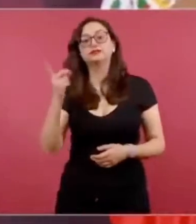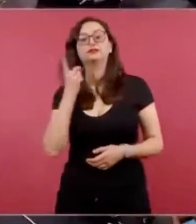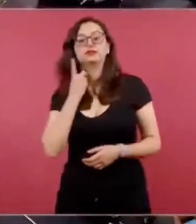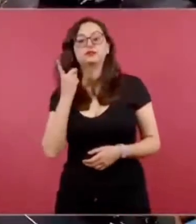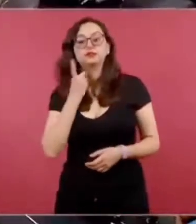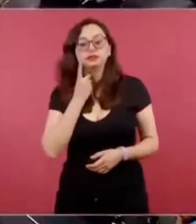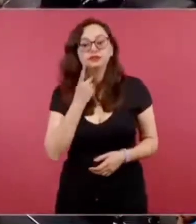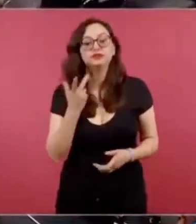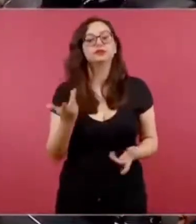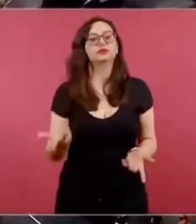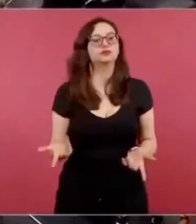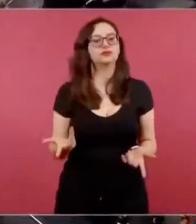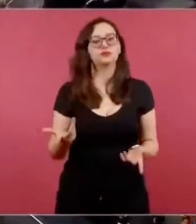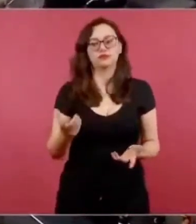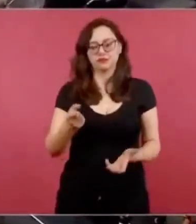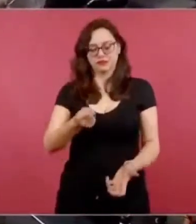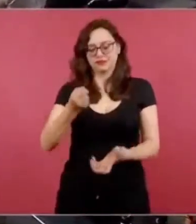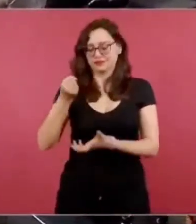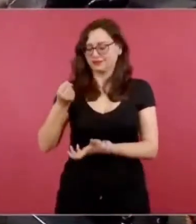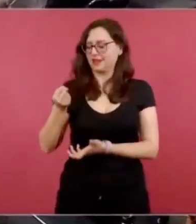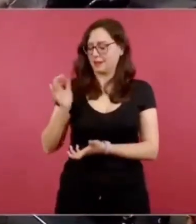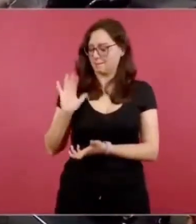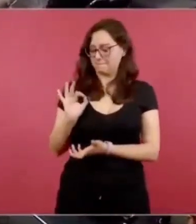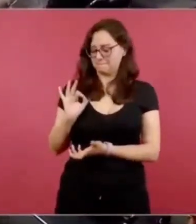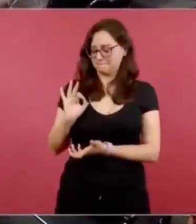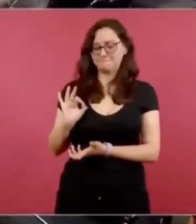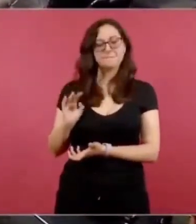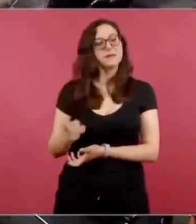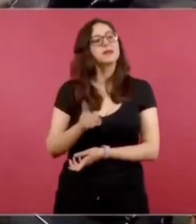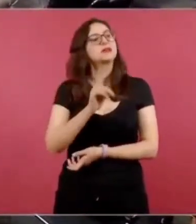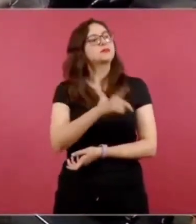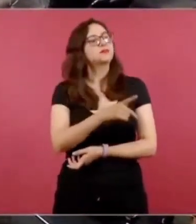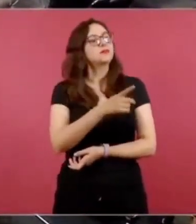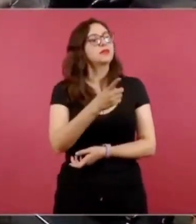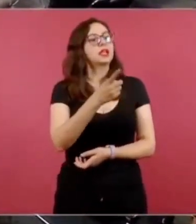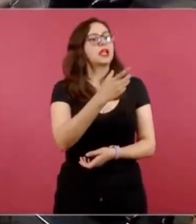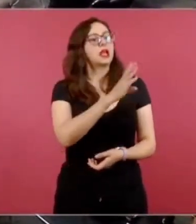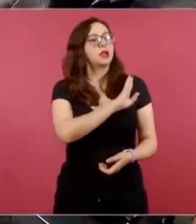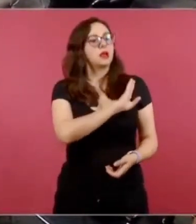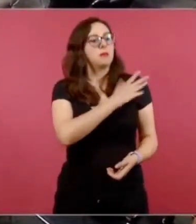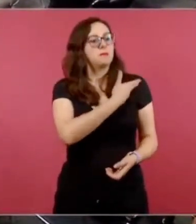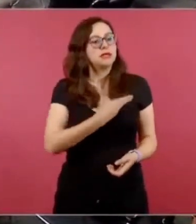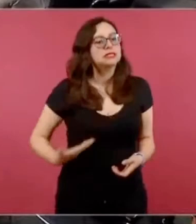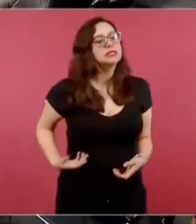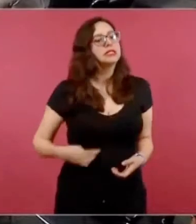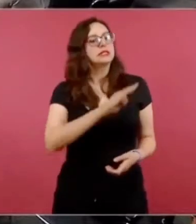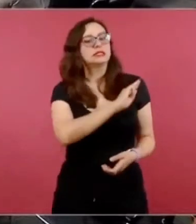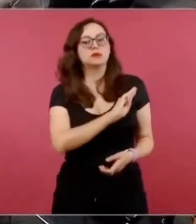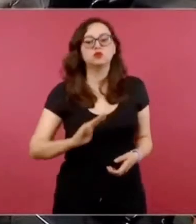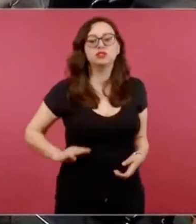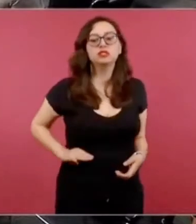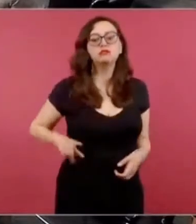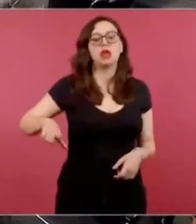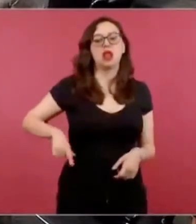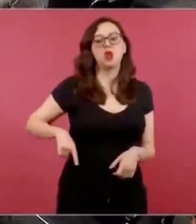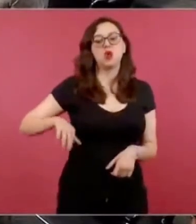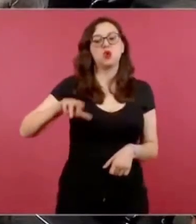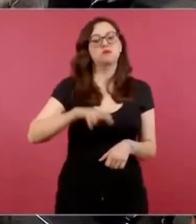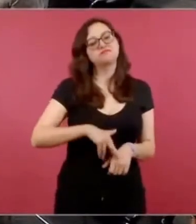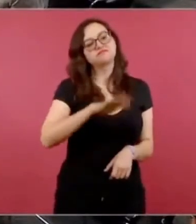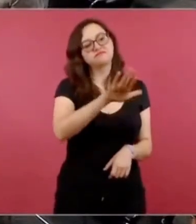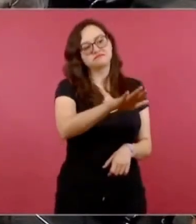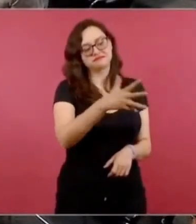Aquí tengo esto autorizado. aunque fuese un